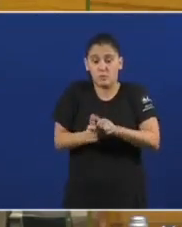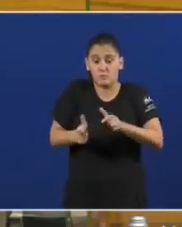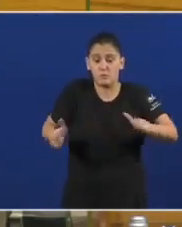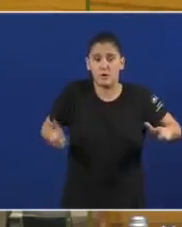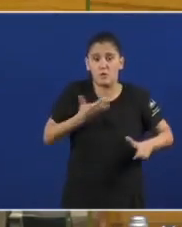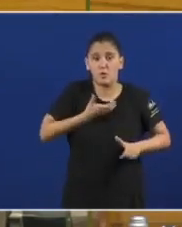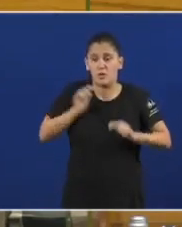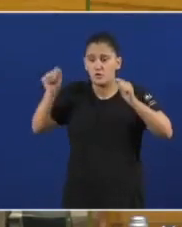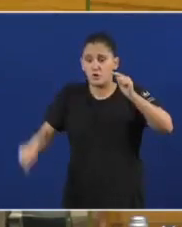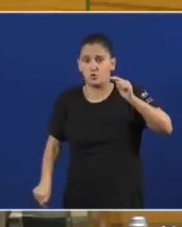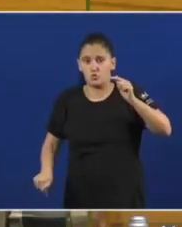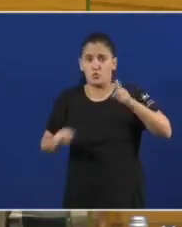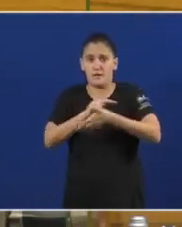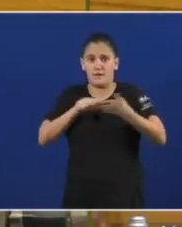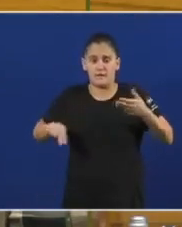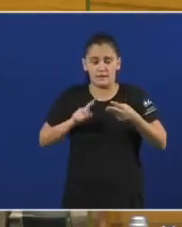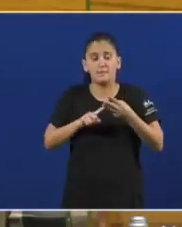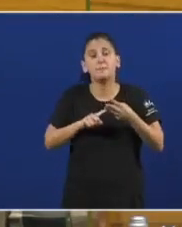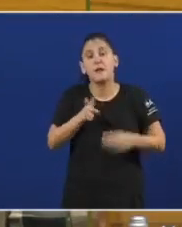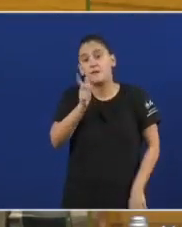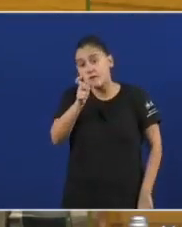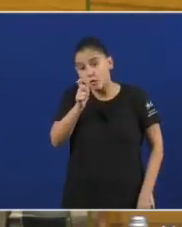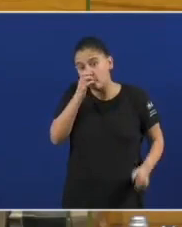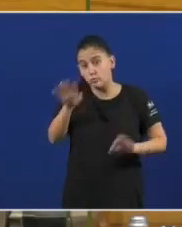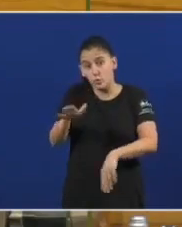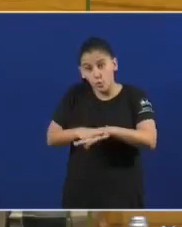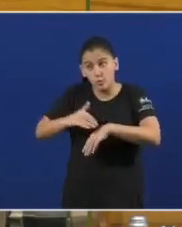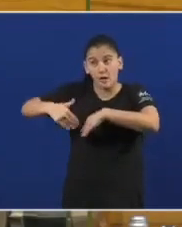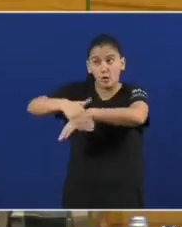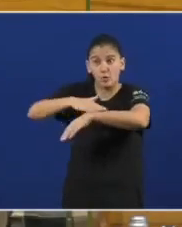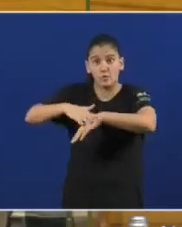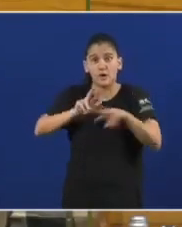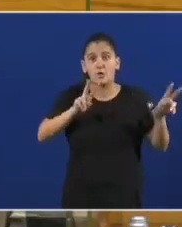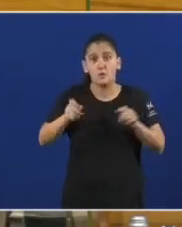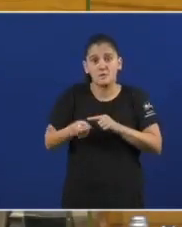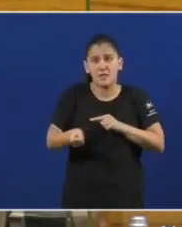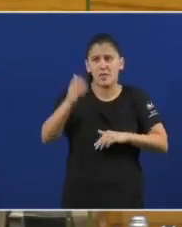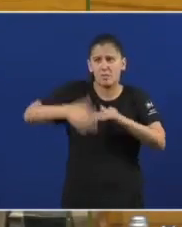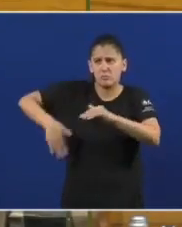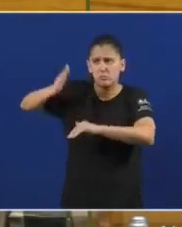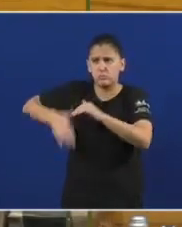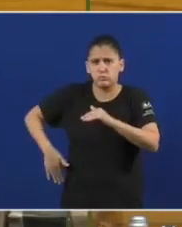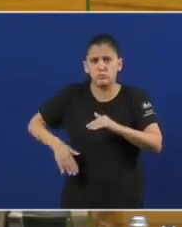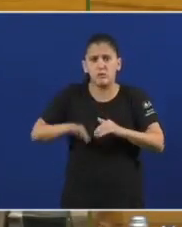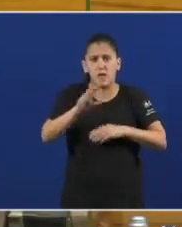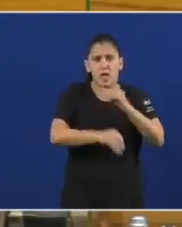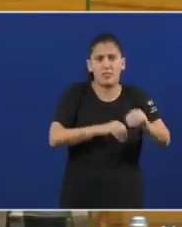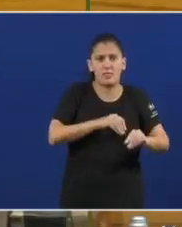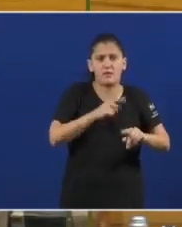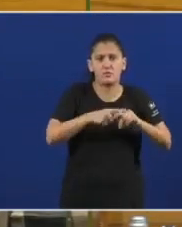sur. Feijóo culpa o Goberno das novas medidas restrictivas que tome a Xunta ante a